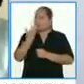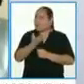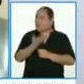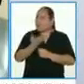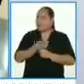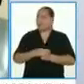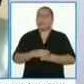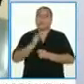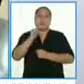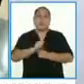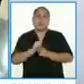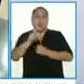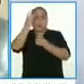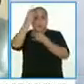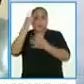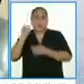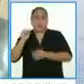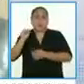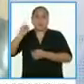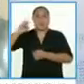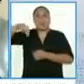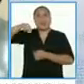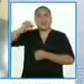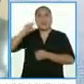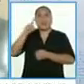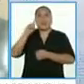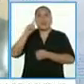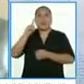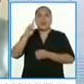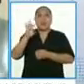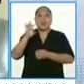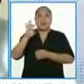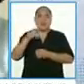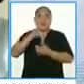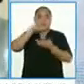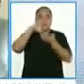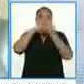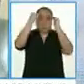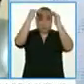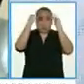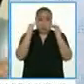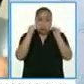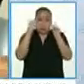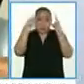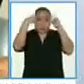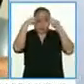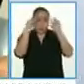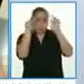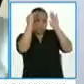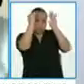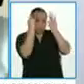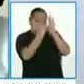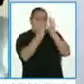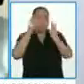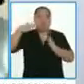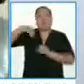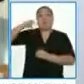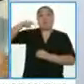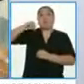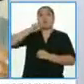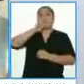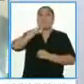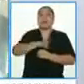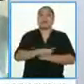Con respecto al SINADEF, bueno, ya puedes, justo al centro de la gráfica puedes ver en la parte baja que el MINSA al día de hoy